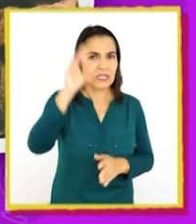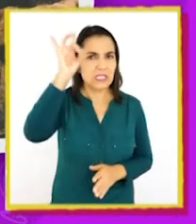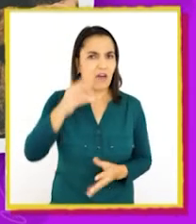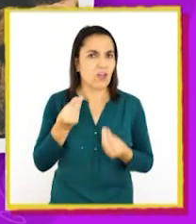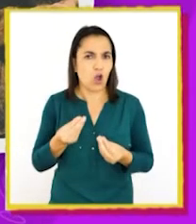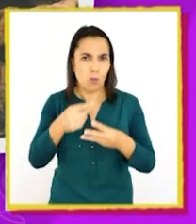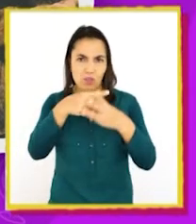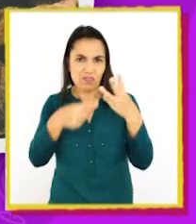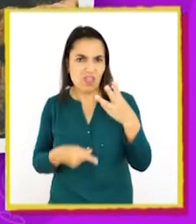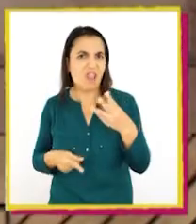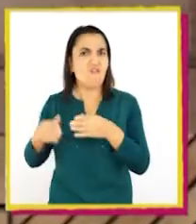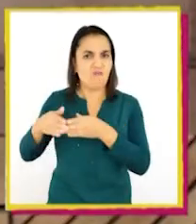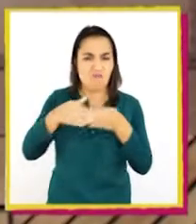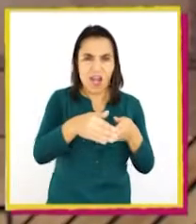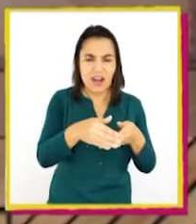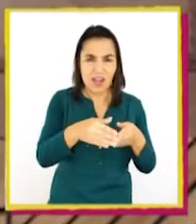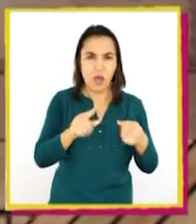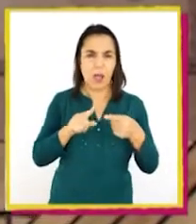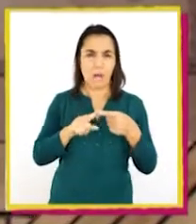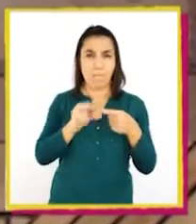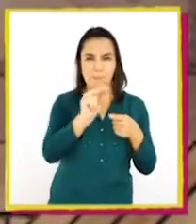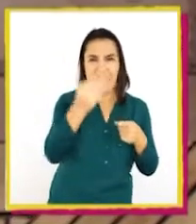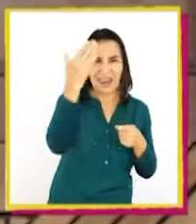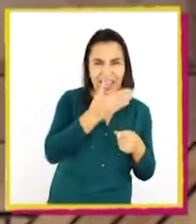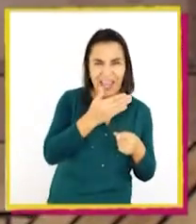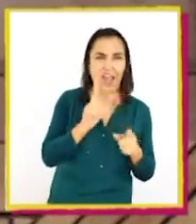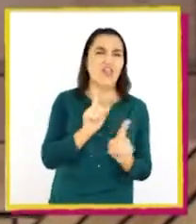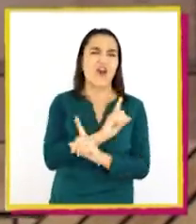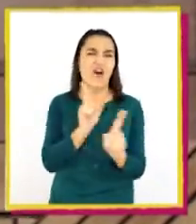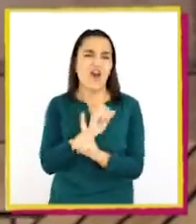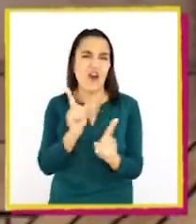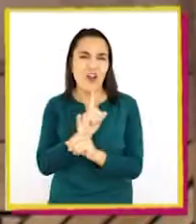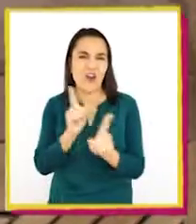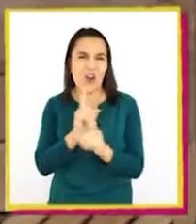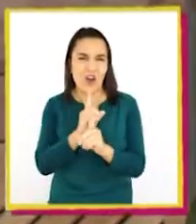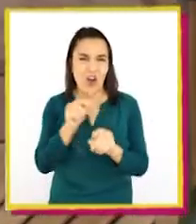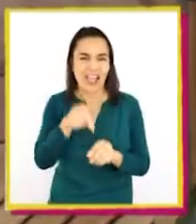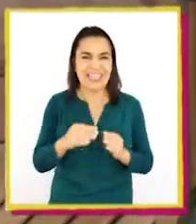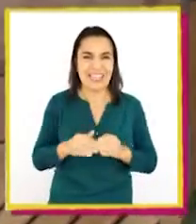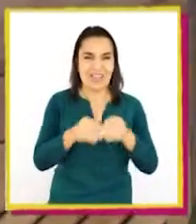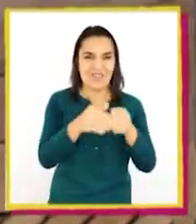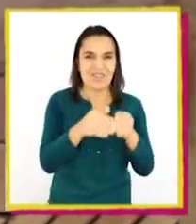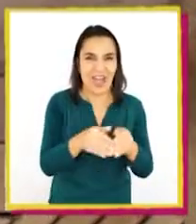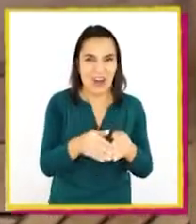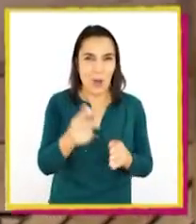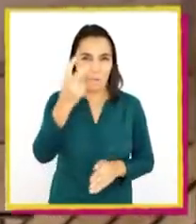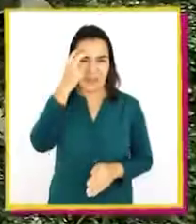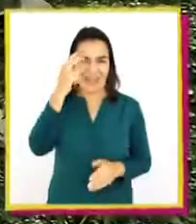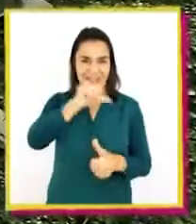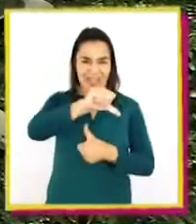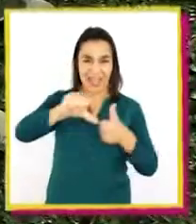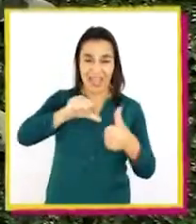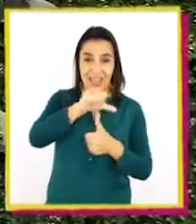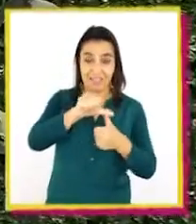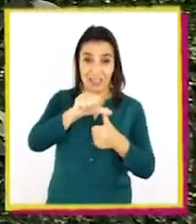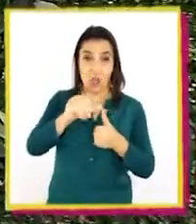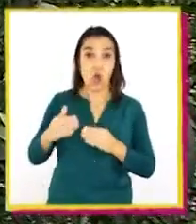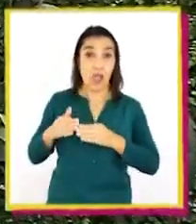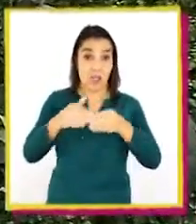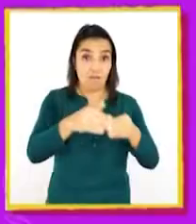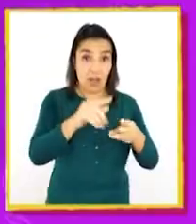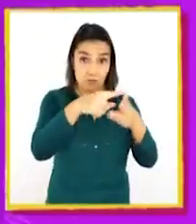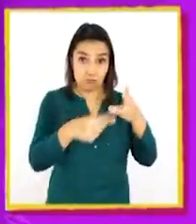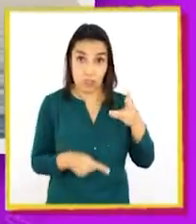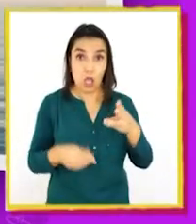cómo se llamaban sus barcos? ¿Perla Negra? No, ese es el barco de los piratas del Caribe. Las embarcaciones expedicionarias